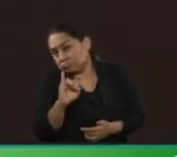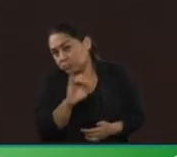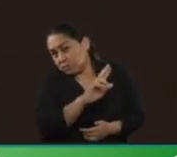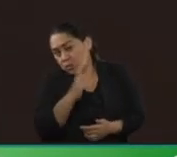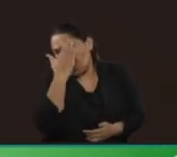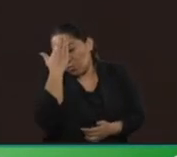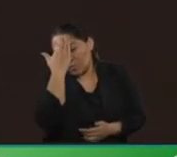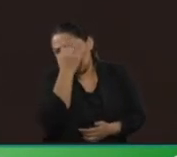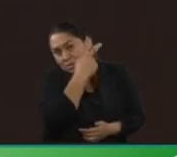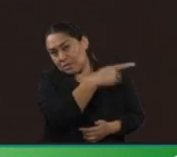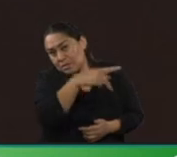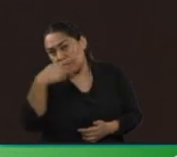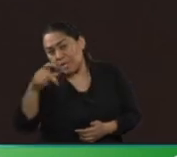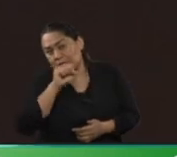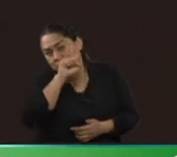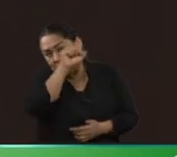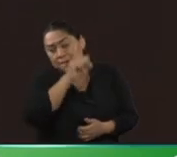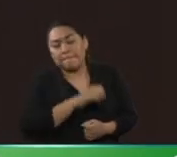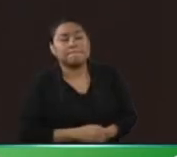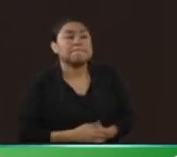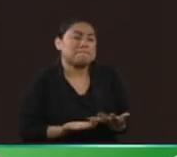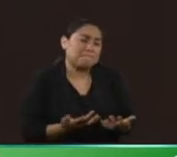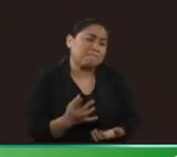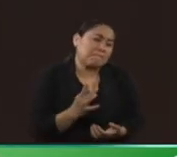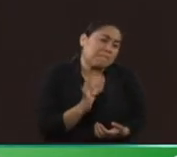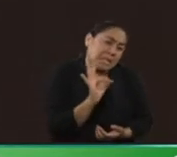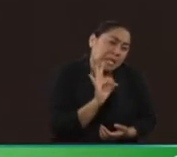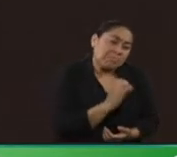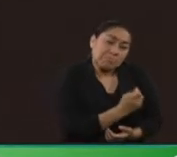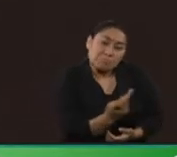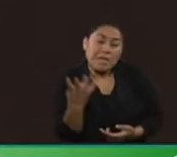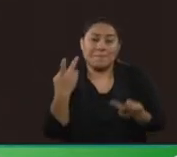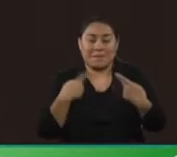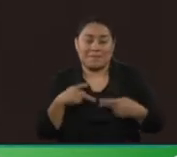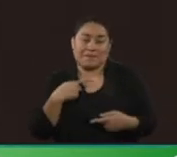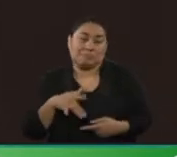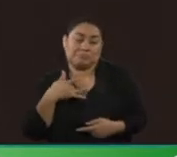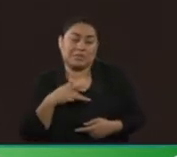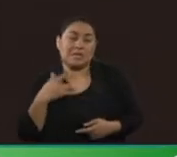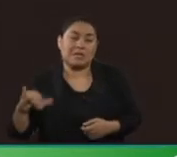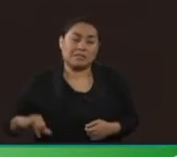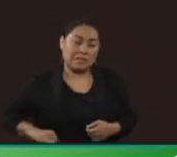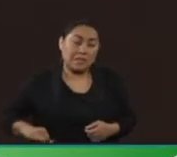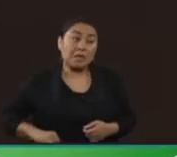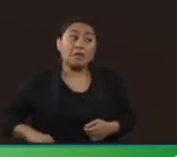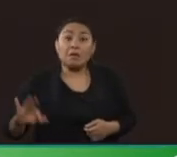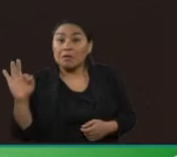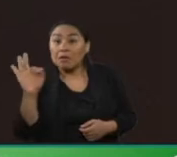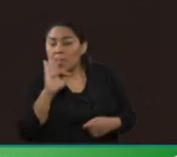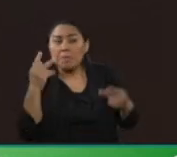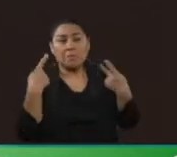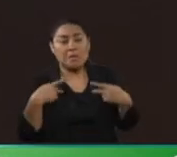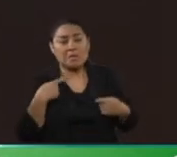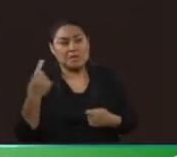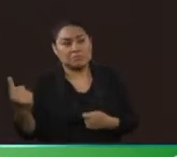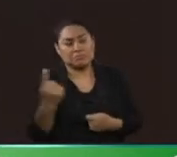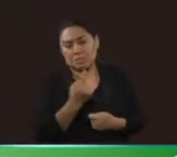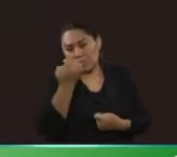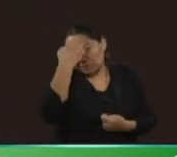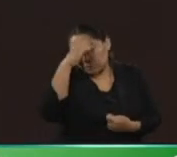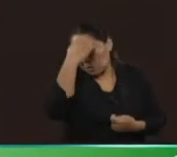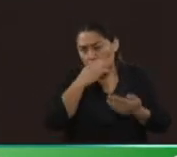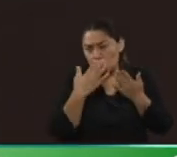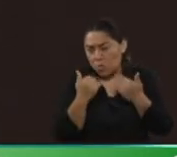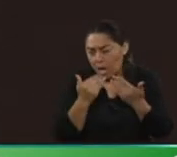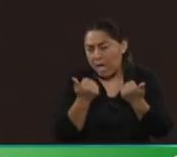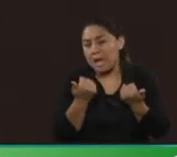podemos tener a muchos actores interesados en que personas improvisadas expertas y con